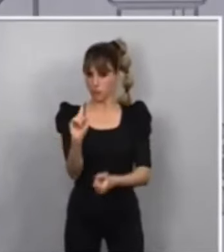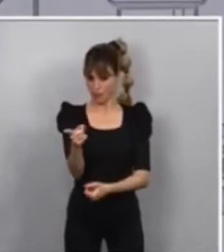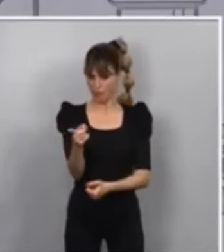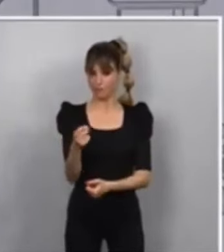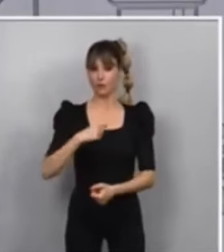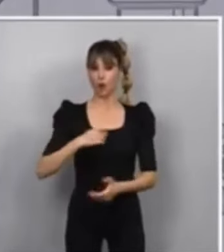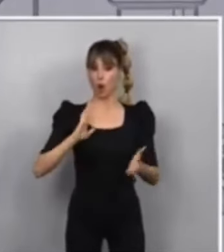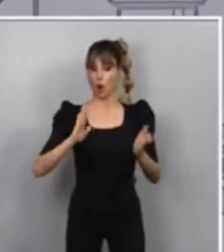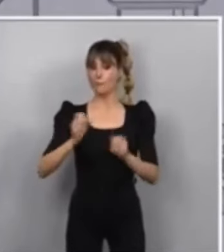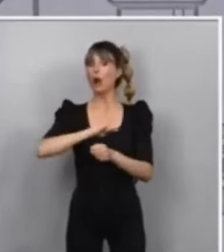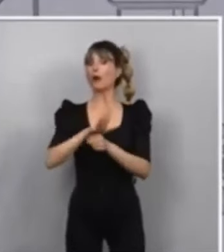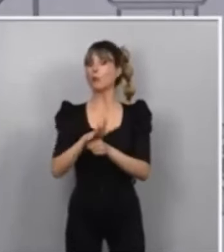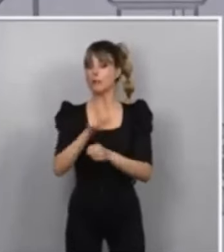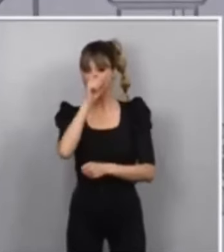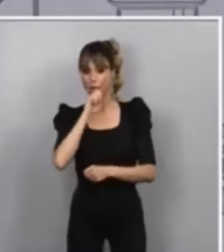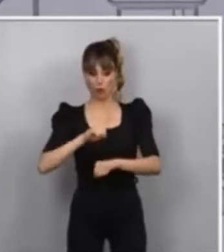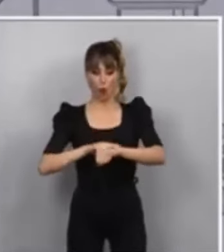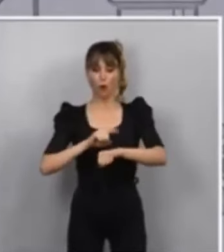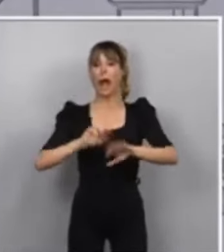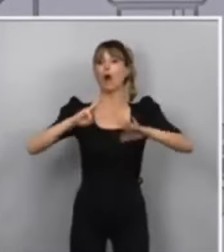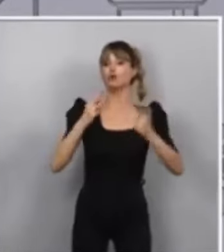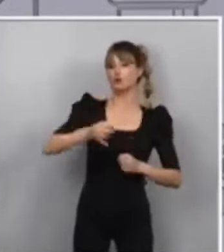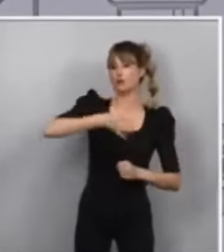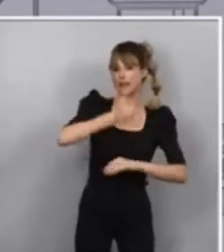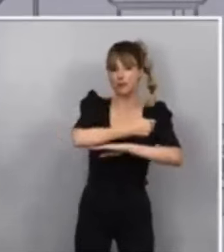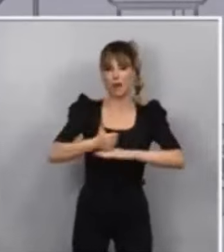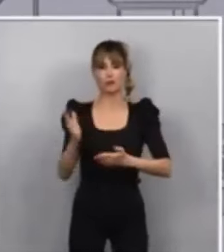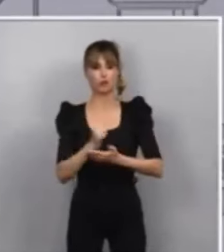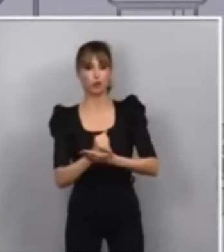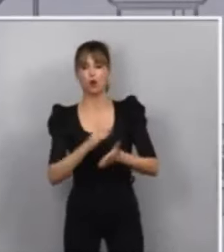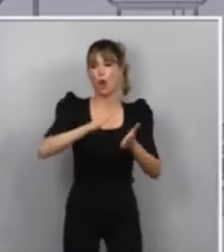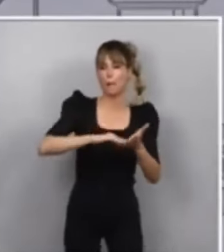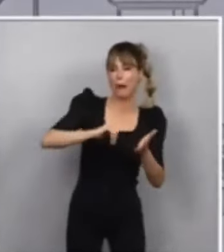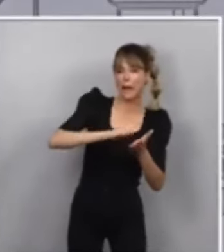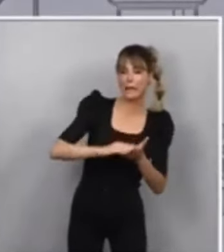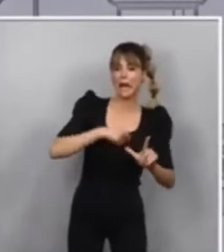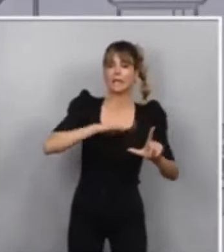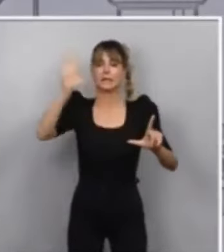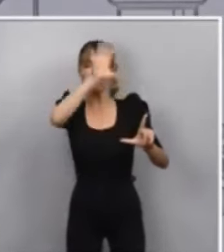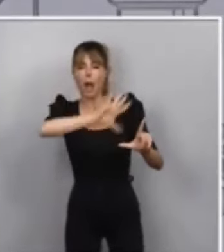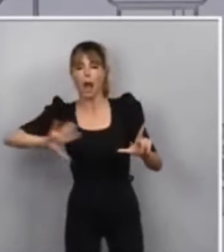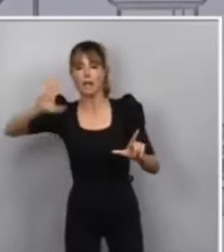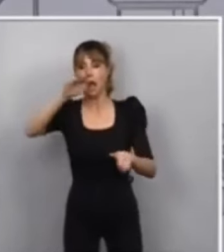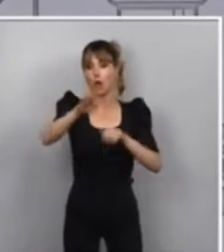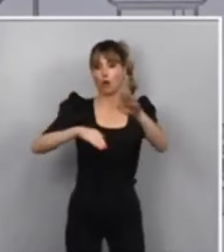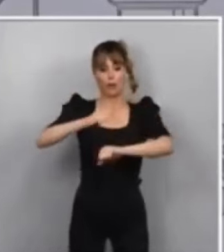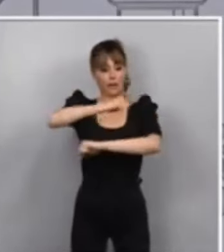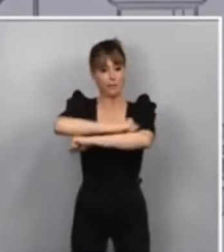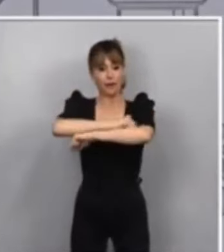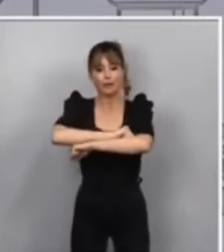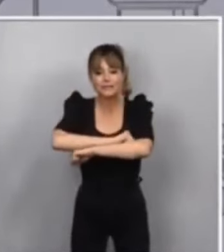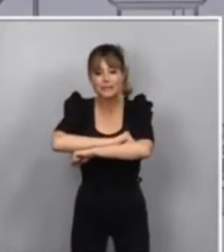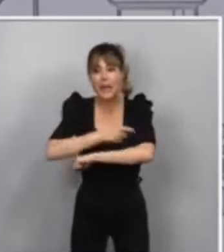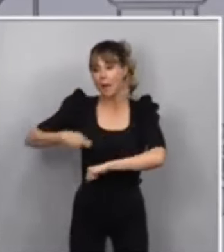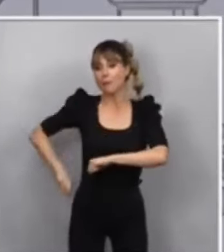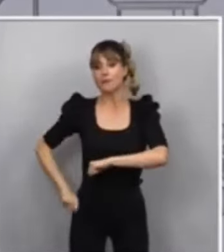yo recuerdo durante la pandemia a las 8 de la tarde todos los ciudadanos de valencia y del resto de España nos convocamos en los balcones para aplaudir a